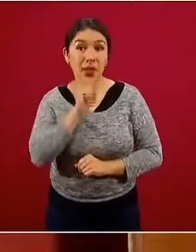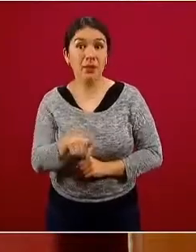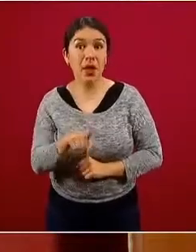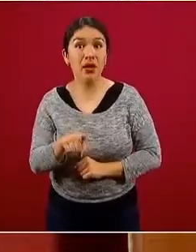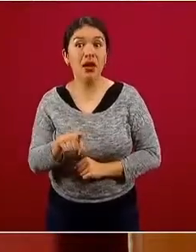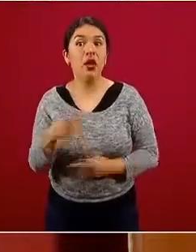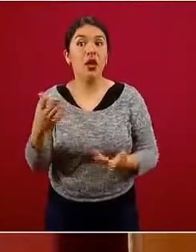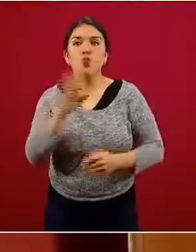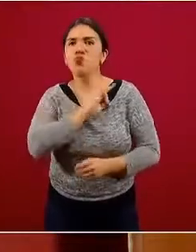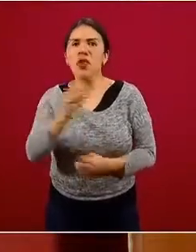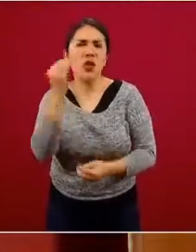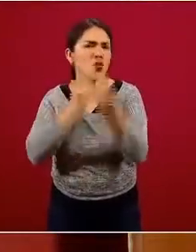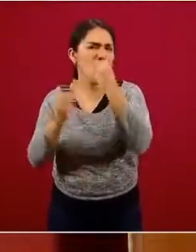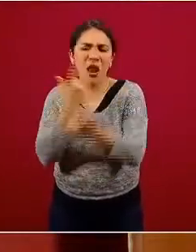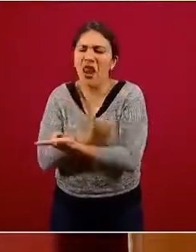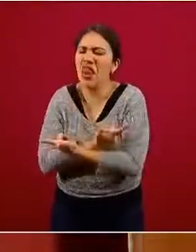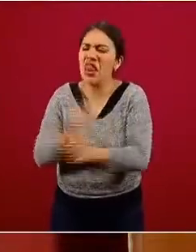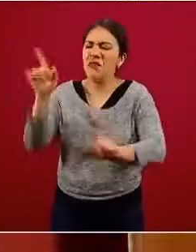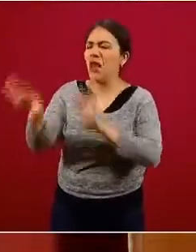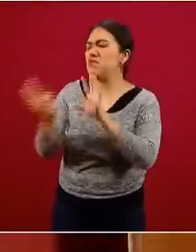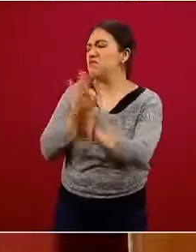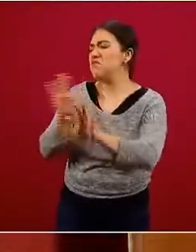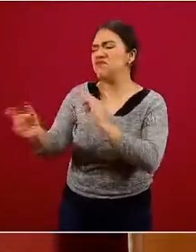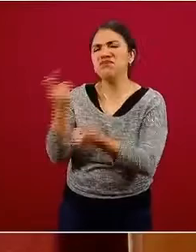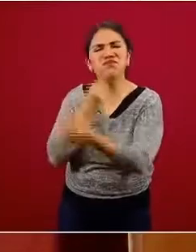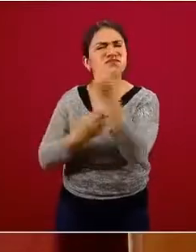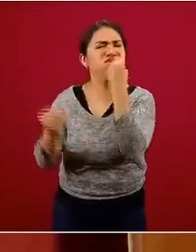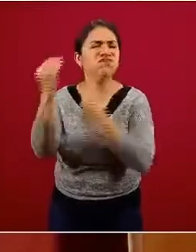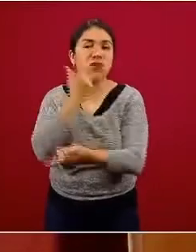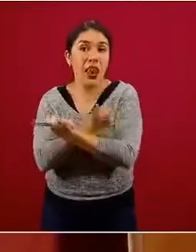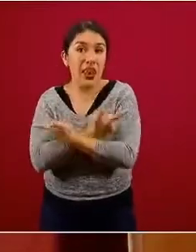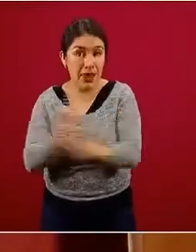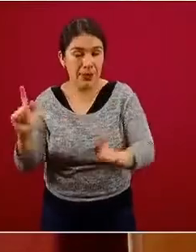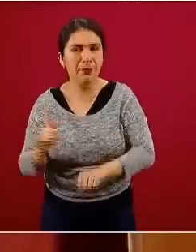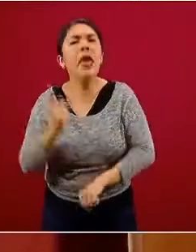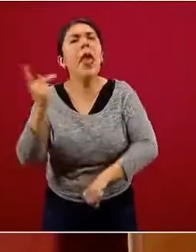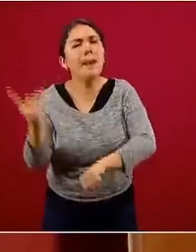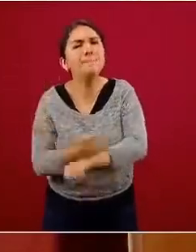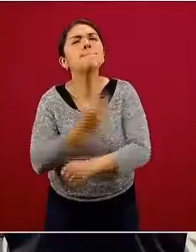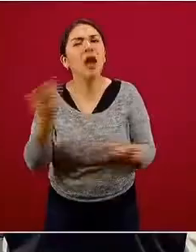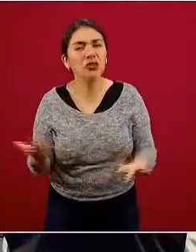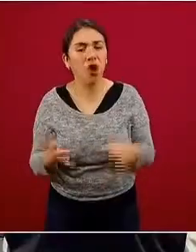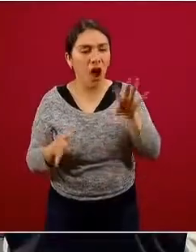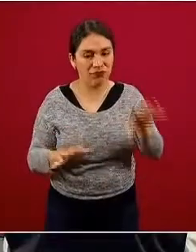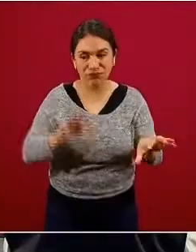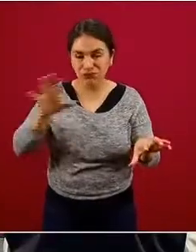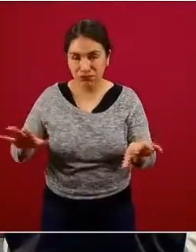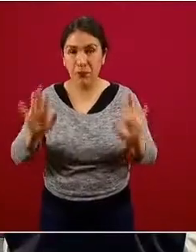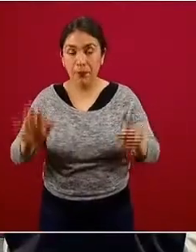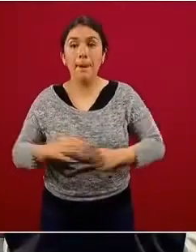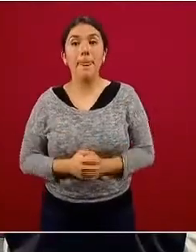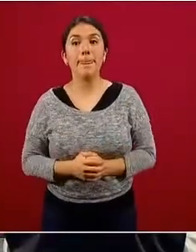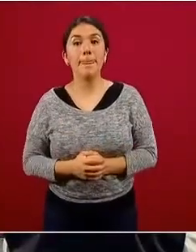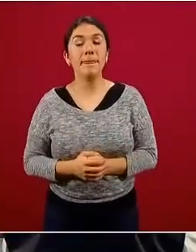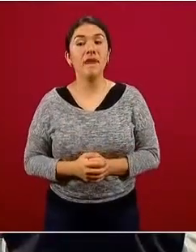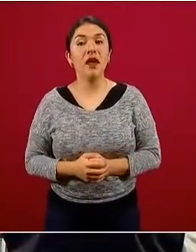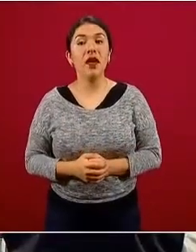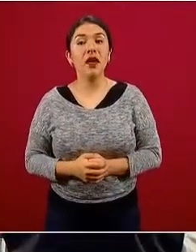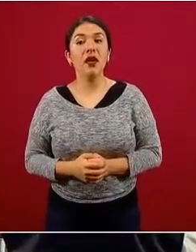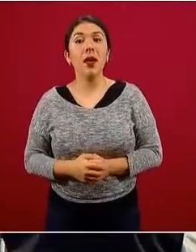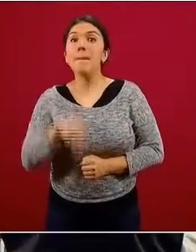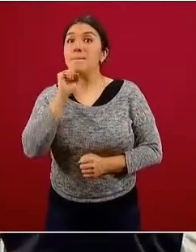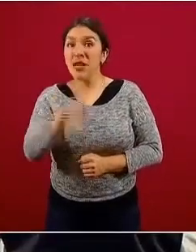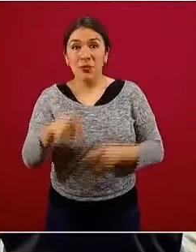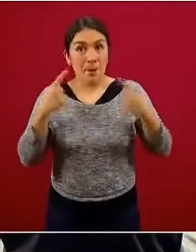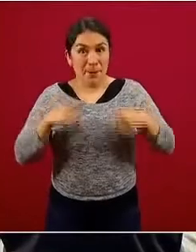luego, podían comer ad libitum, lo que quisieran. ¿Qué sucedió? Aquellos que, digamos,